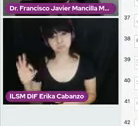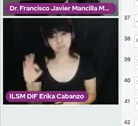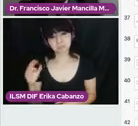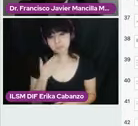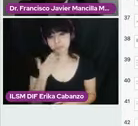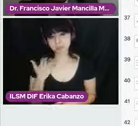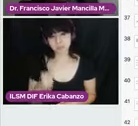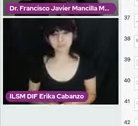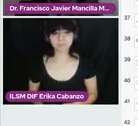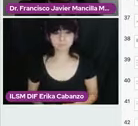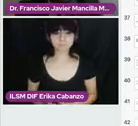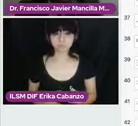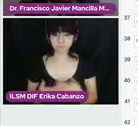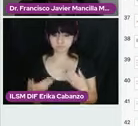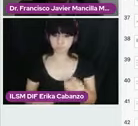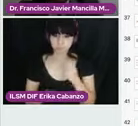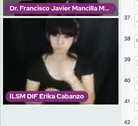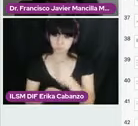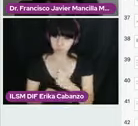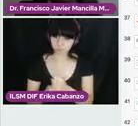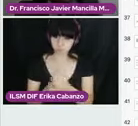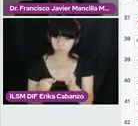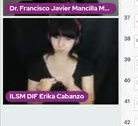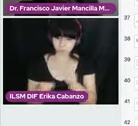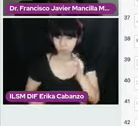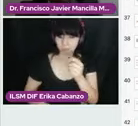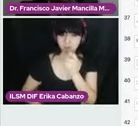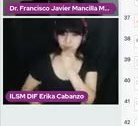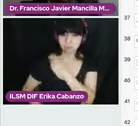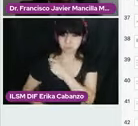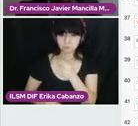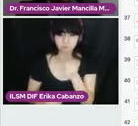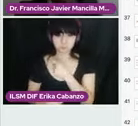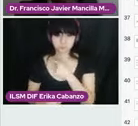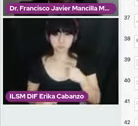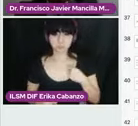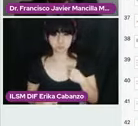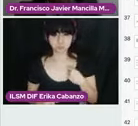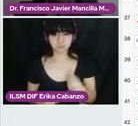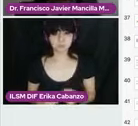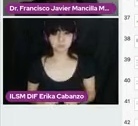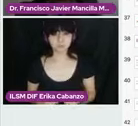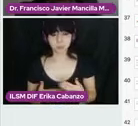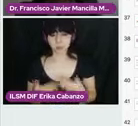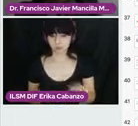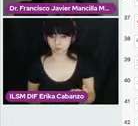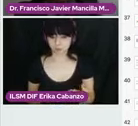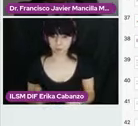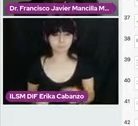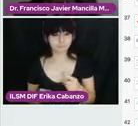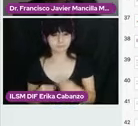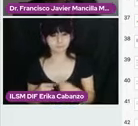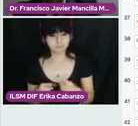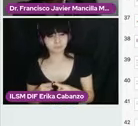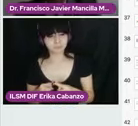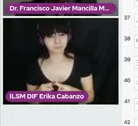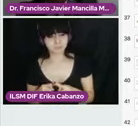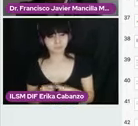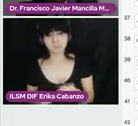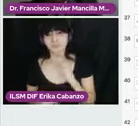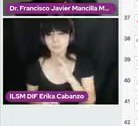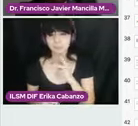Acupuntura. Definitivamente el único beneficiado de la acupuntura en tinnitus es el acupunturista. La